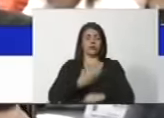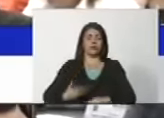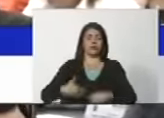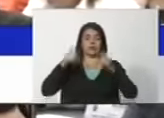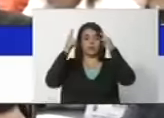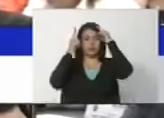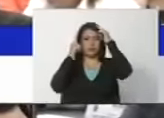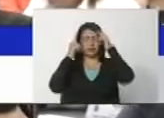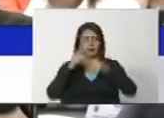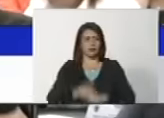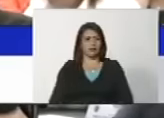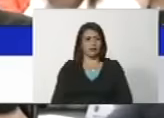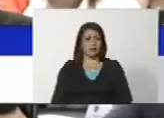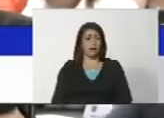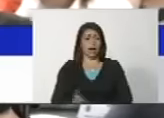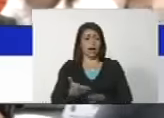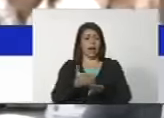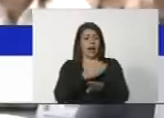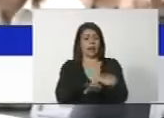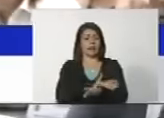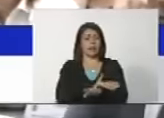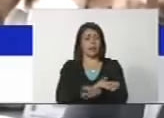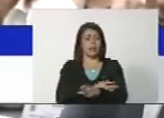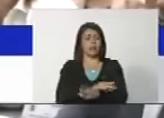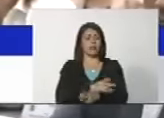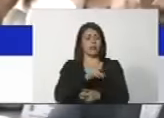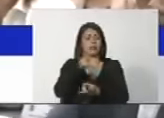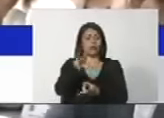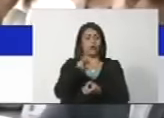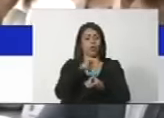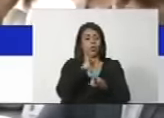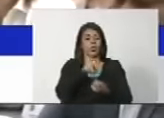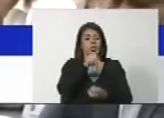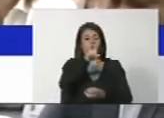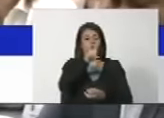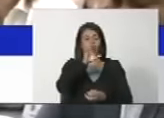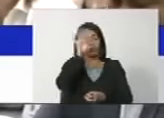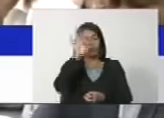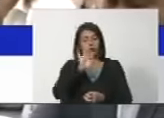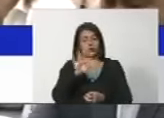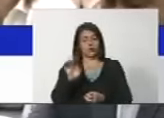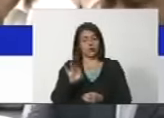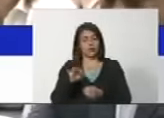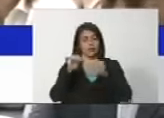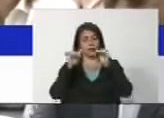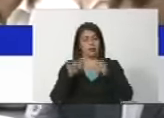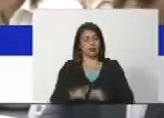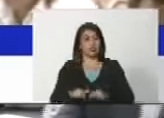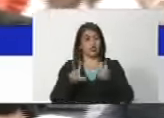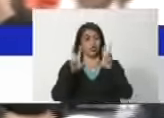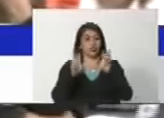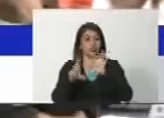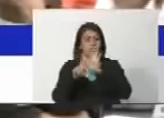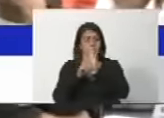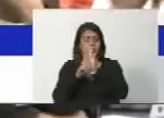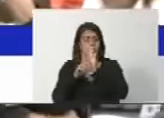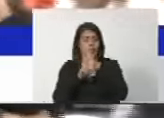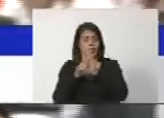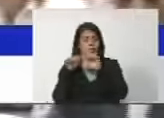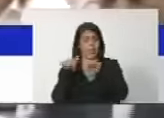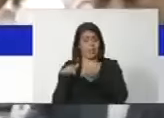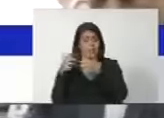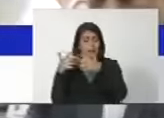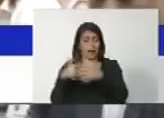presidente Chávez, que antes se cobraba el 1% de regalía, en el marco de la nueva ley,